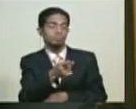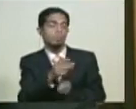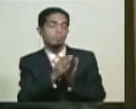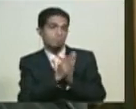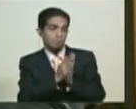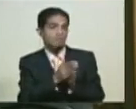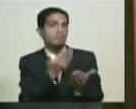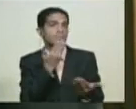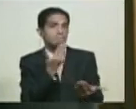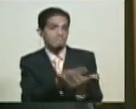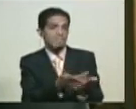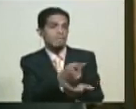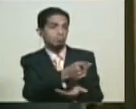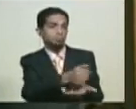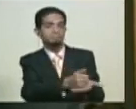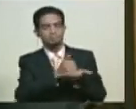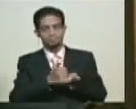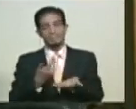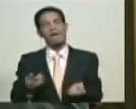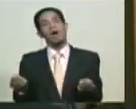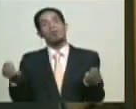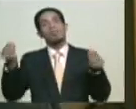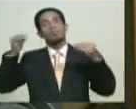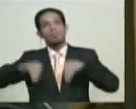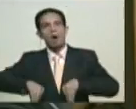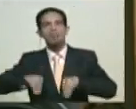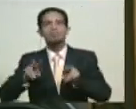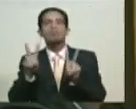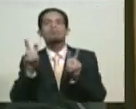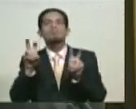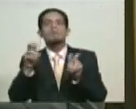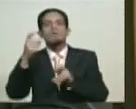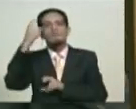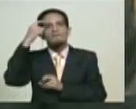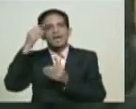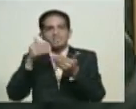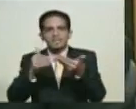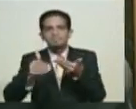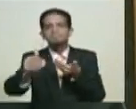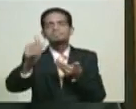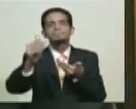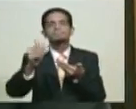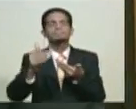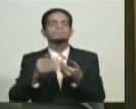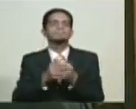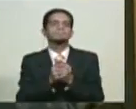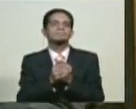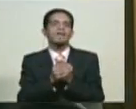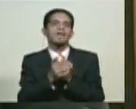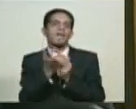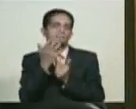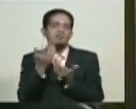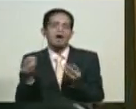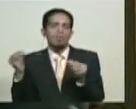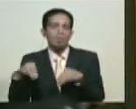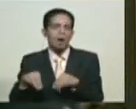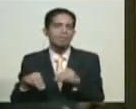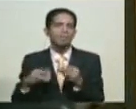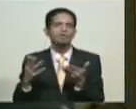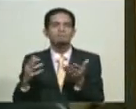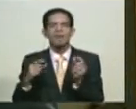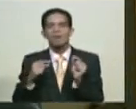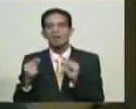ver, consensuar una fecha dentro de ese concepto de acuerdo, de conversación que usted